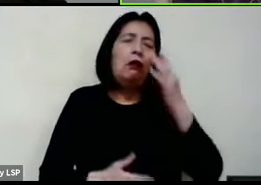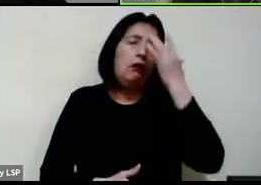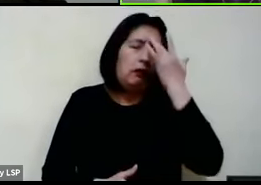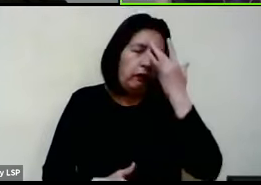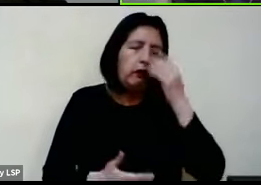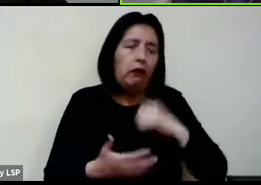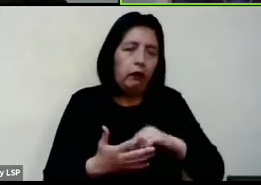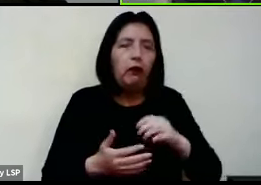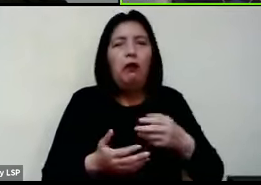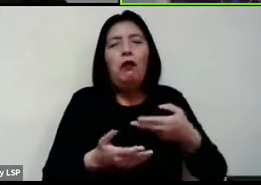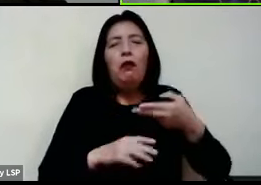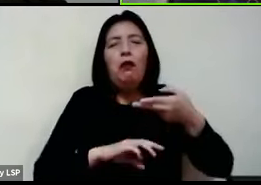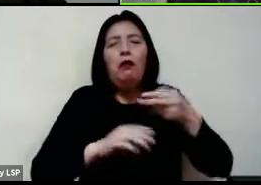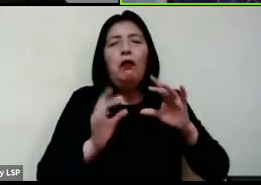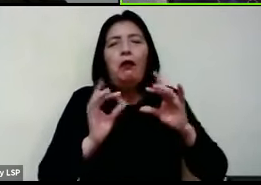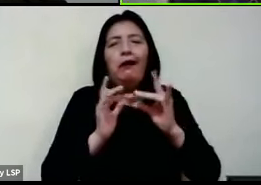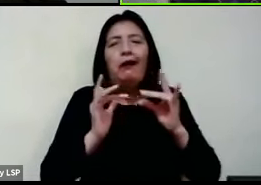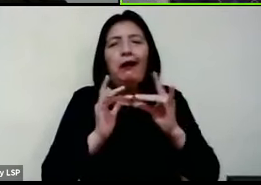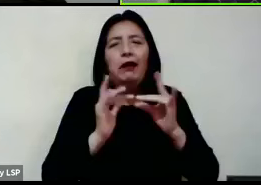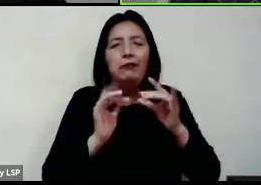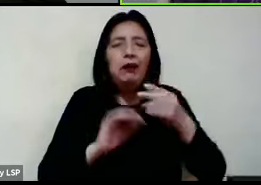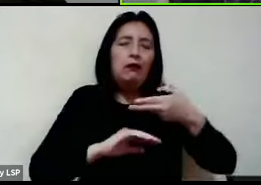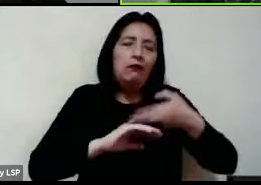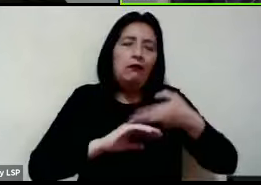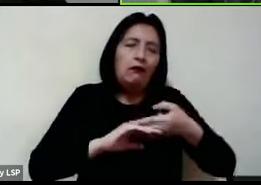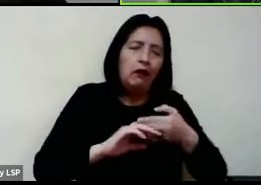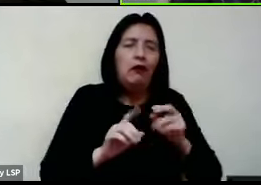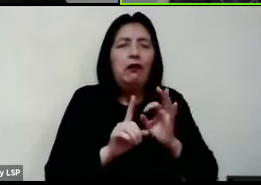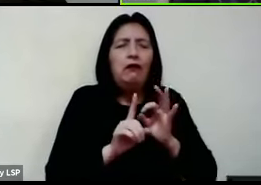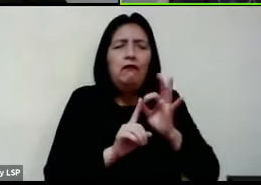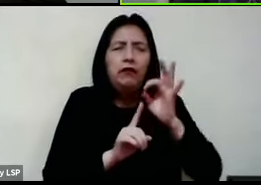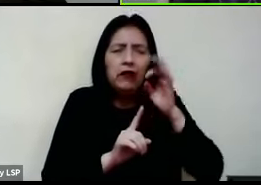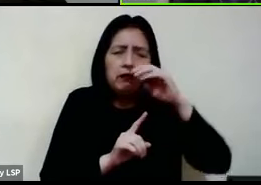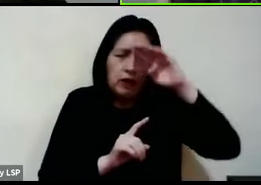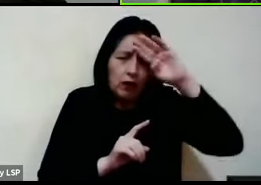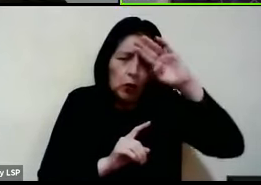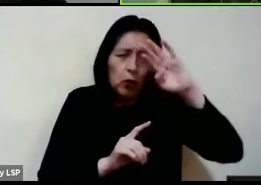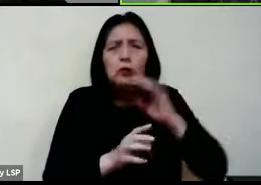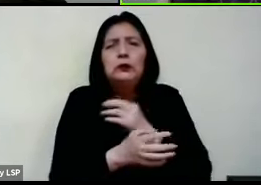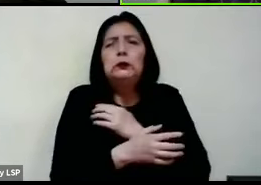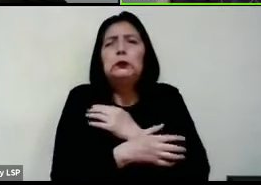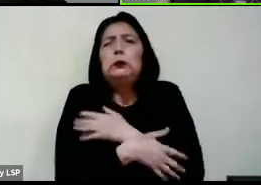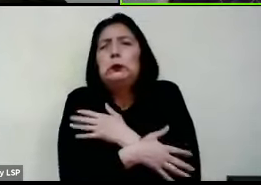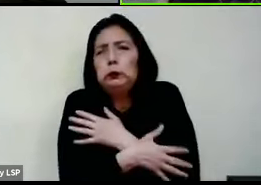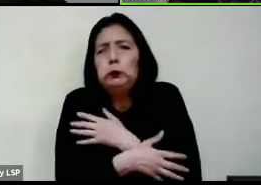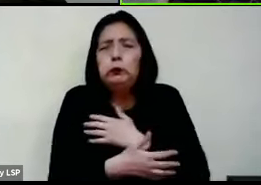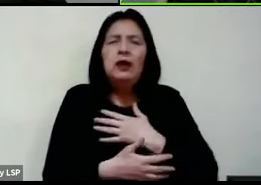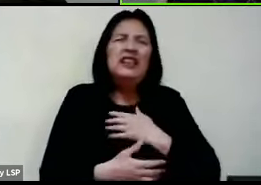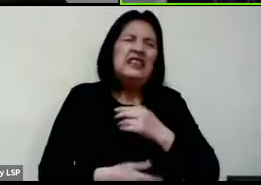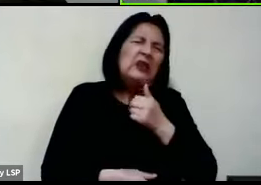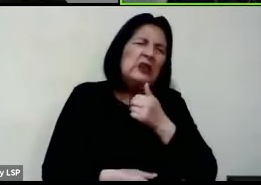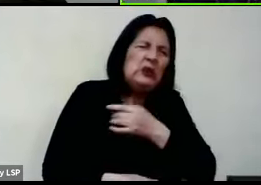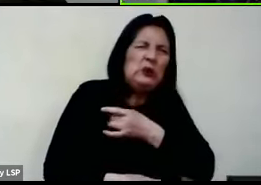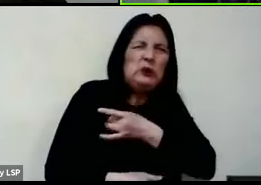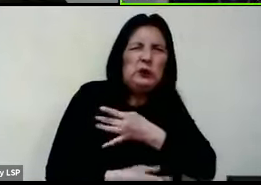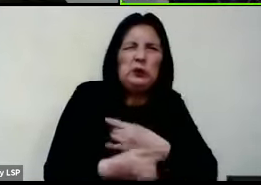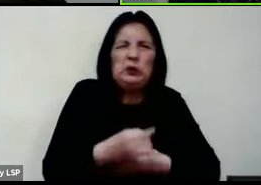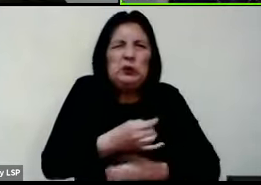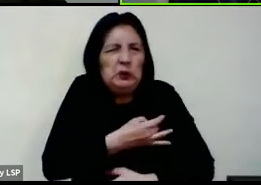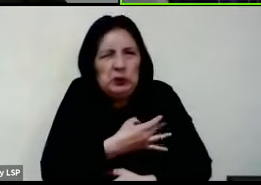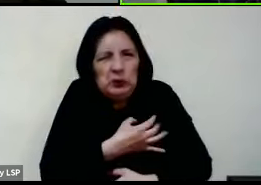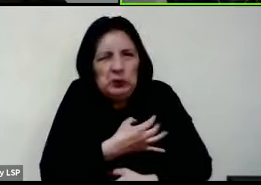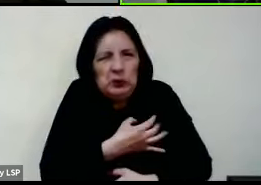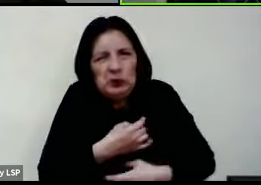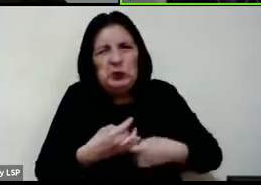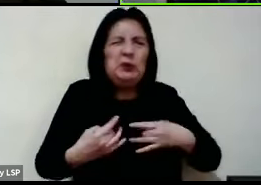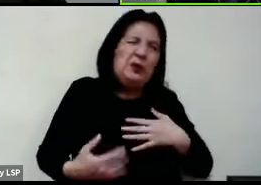en cama. Entonces presentan fiebre alta, presentan escalofríos, dolor de cuerpo, están mal, pues caen en